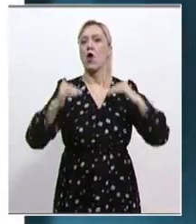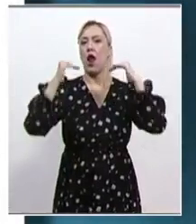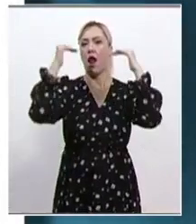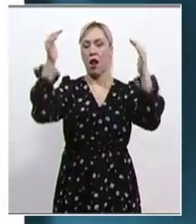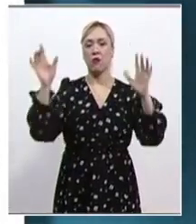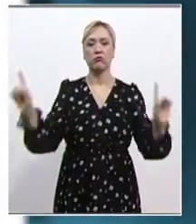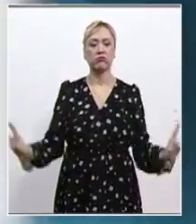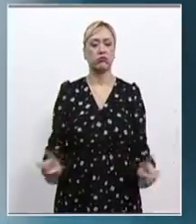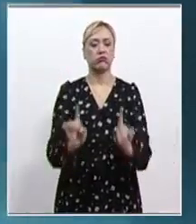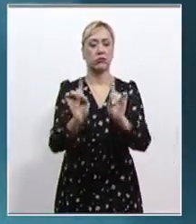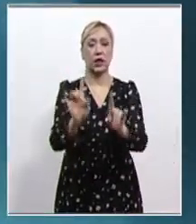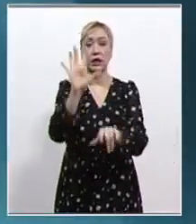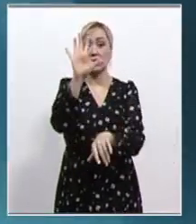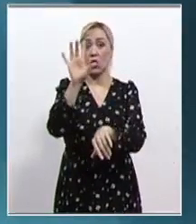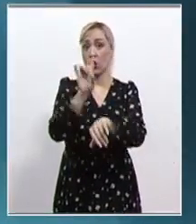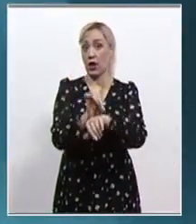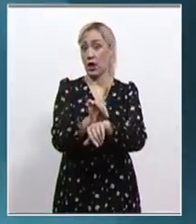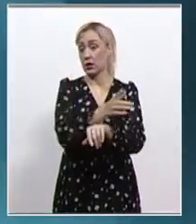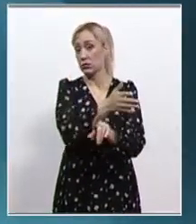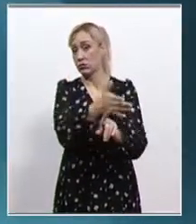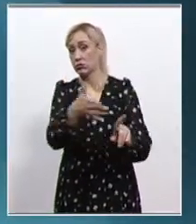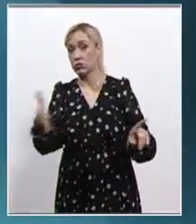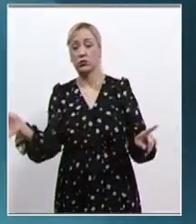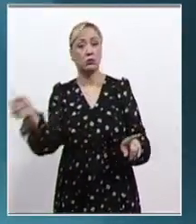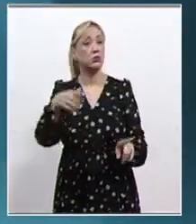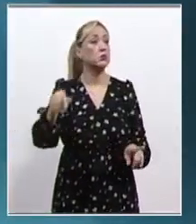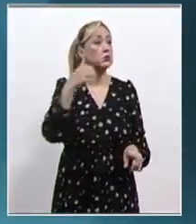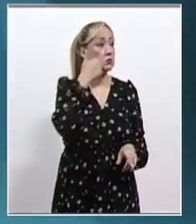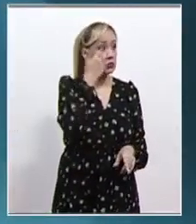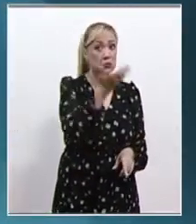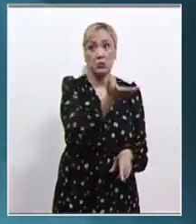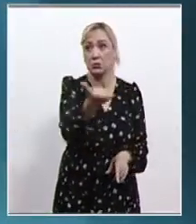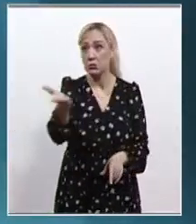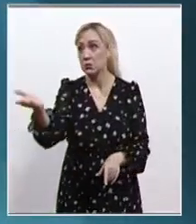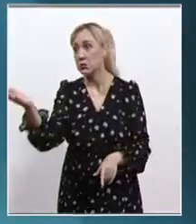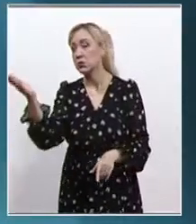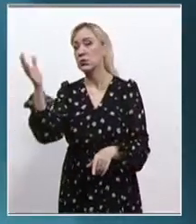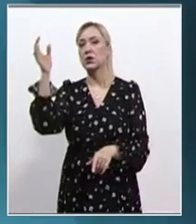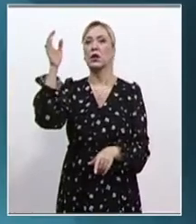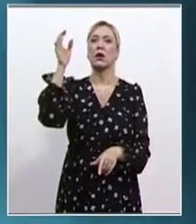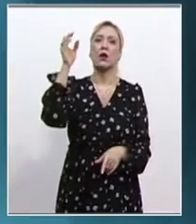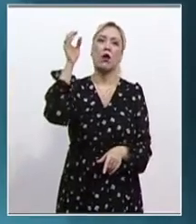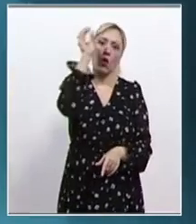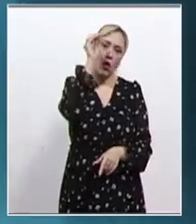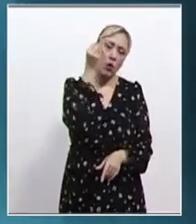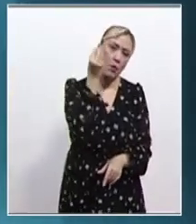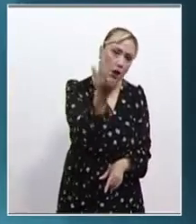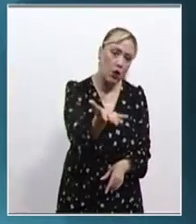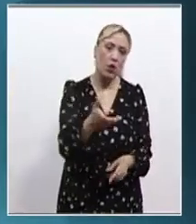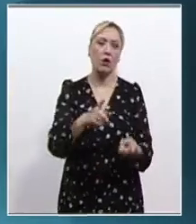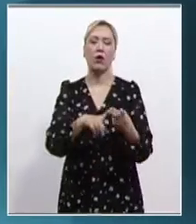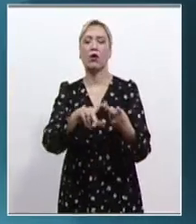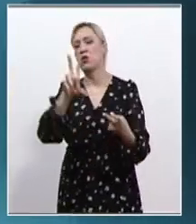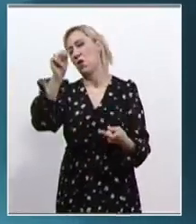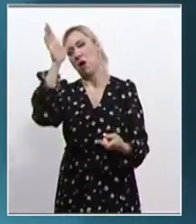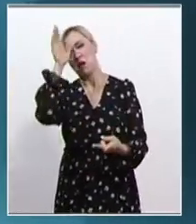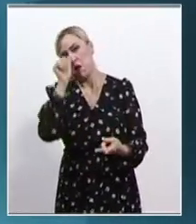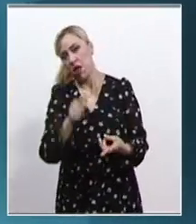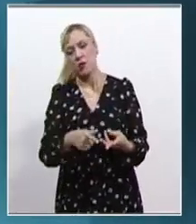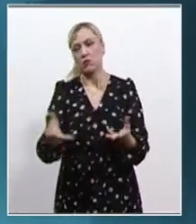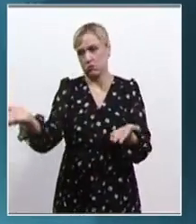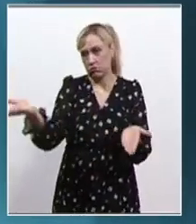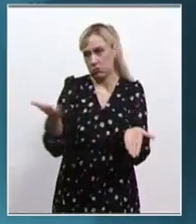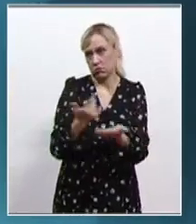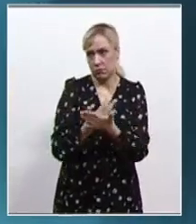el plazo de 5 días para que quien lo desee presente las observaciones u objeciones pertinentes, el Pleno de la Suprema Corte,